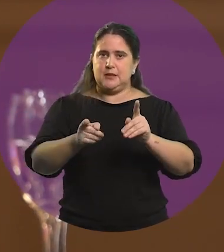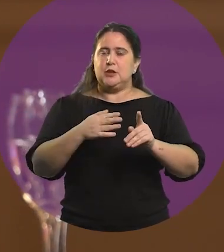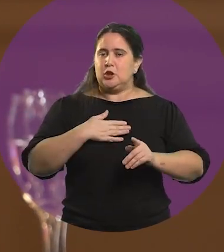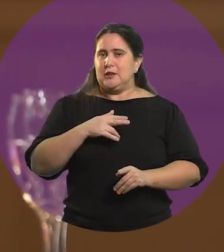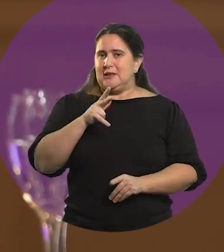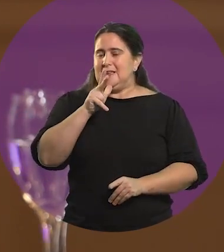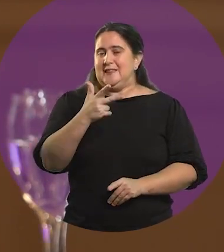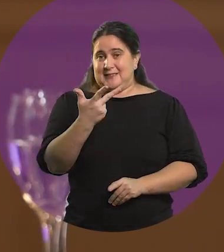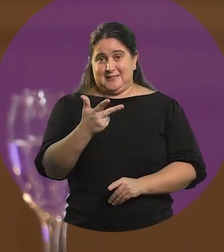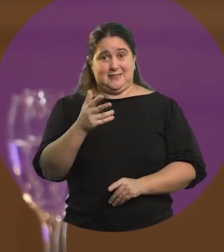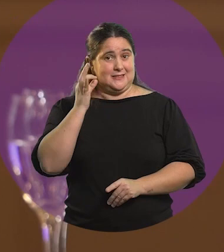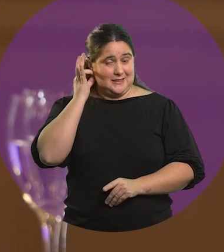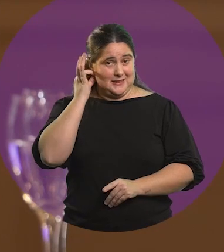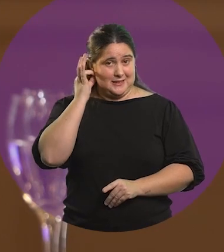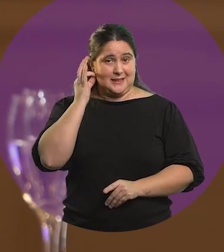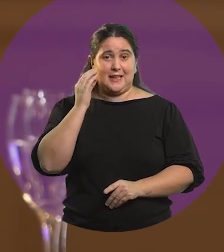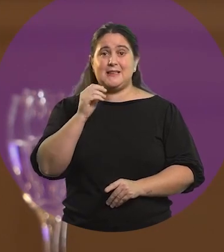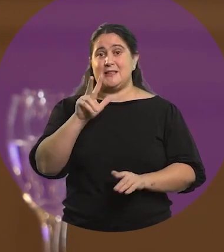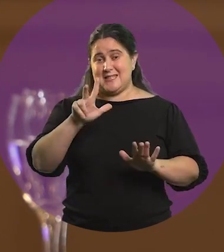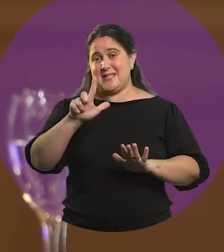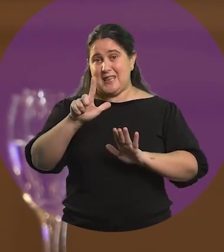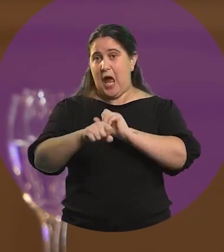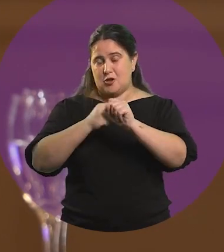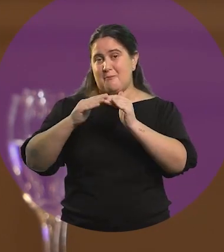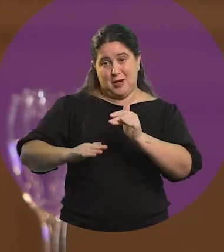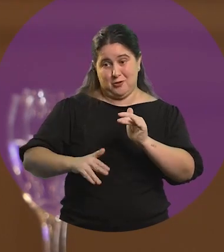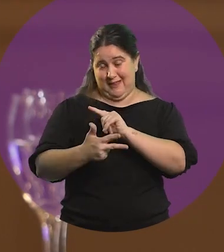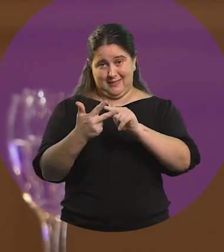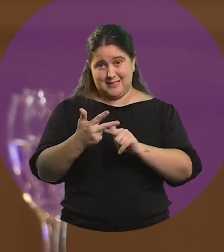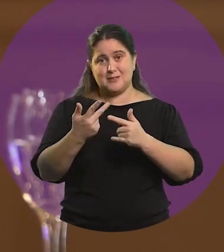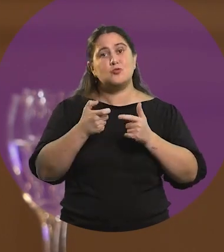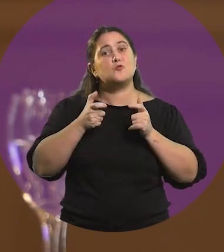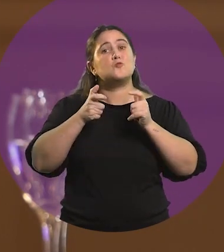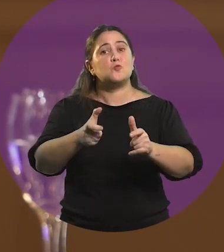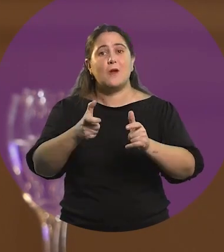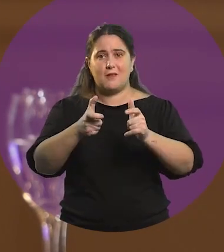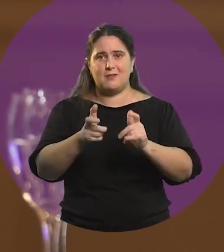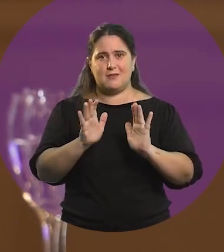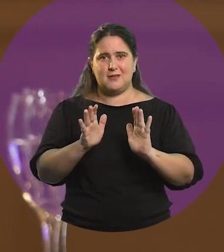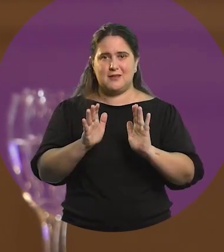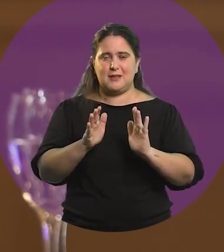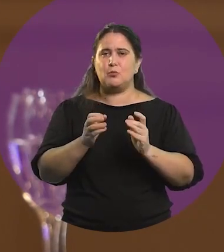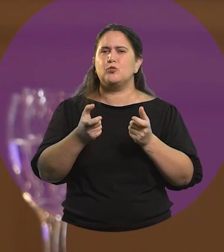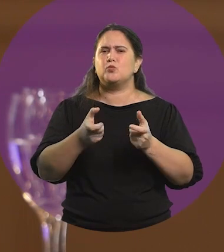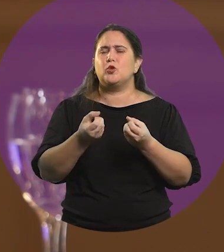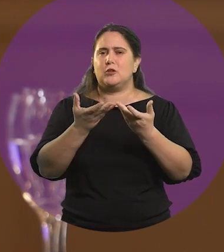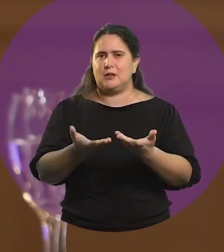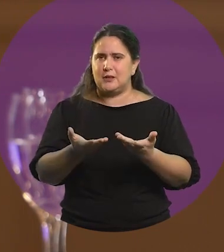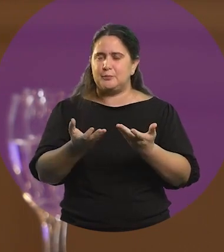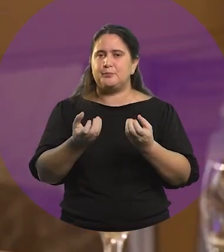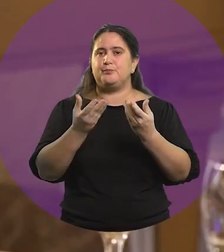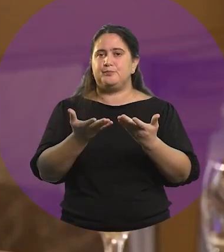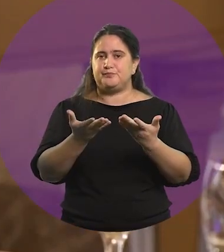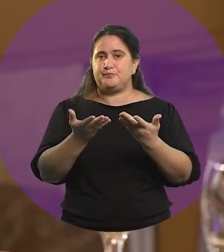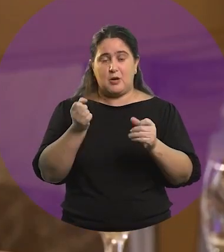Yo tengo 3 niñas, todas menores de 7 años, y soy muy afortunado de varias cosas.